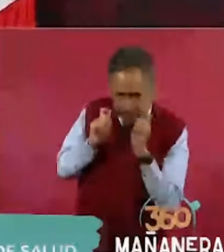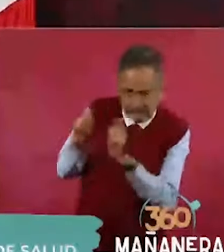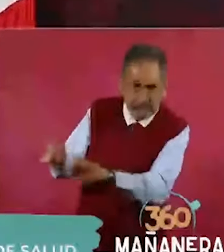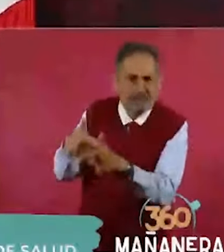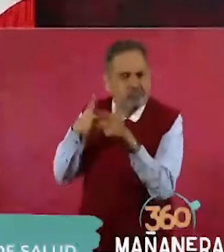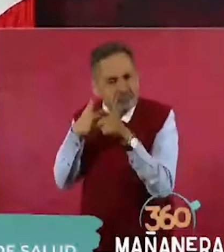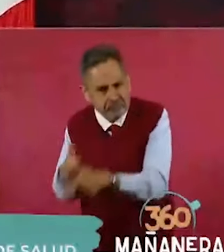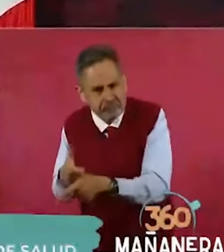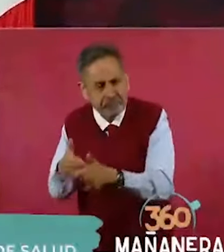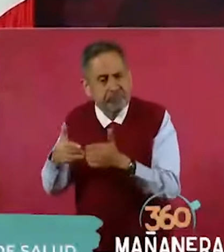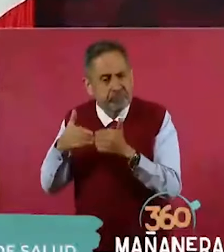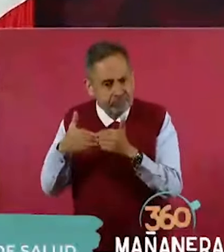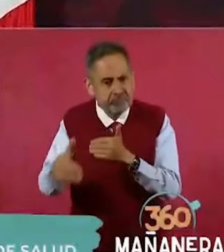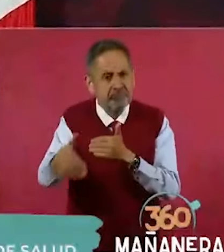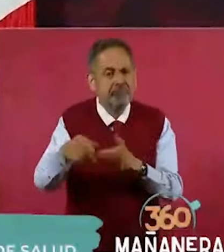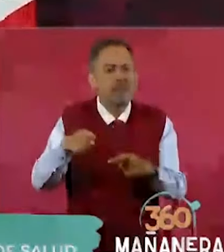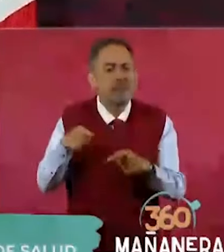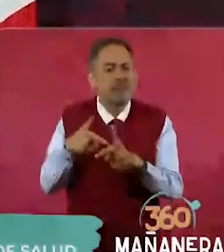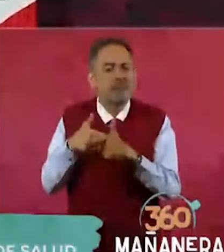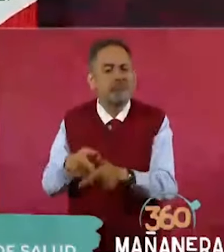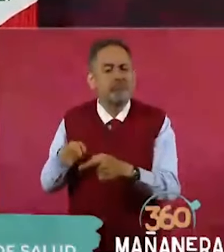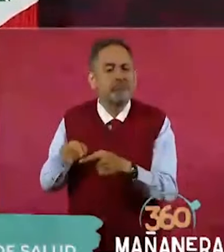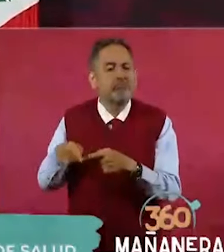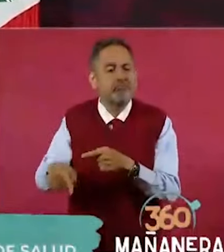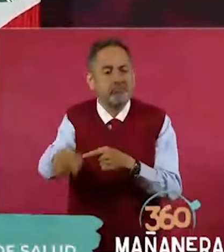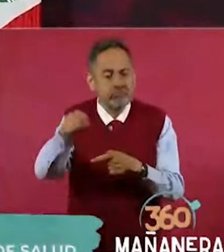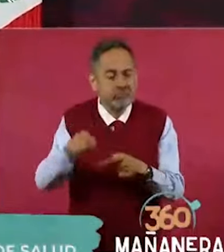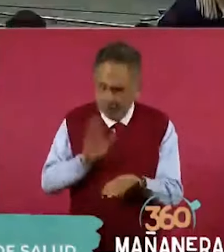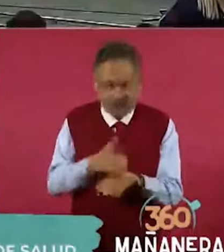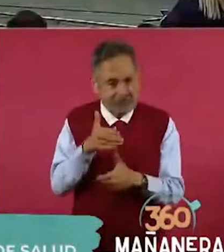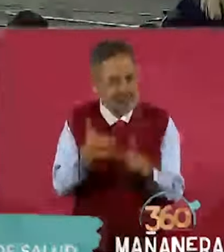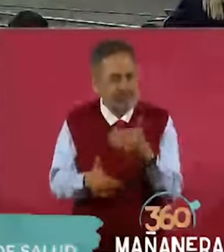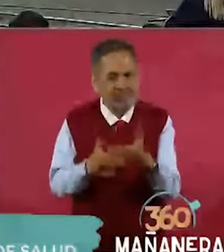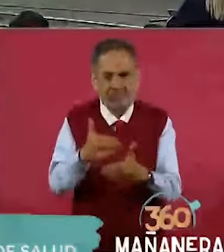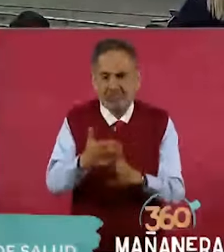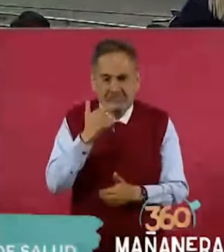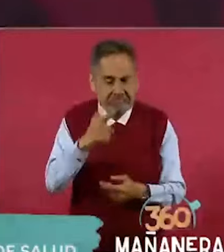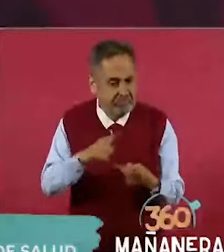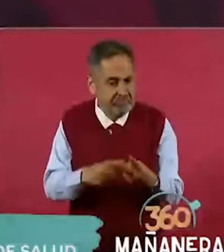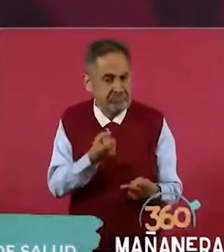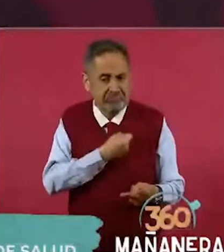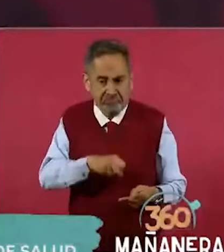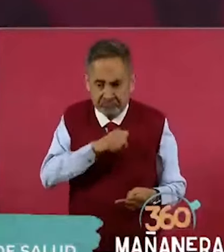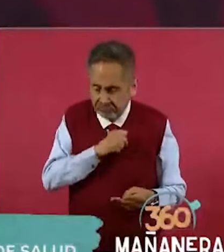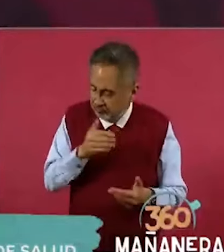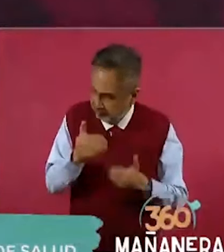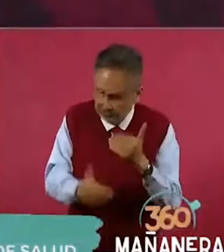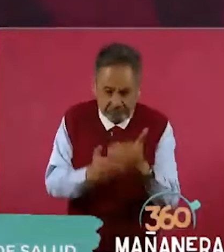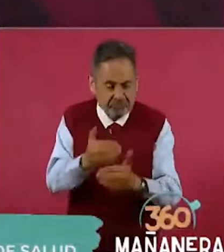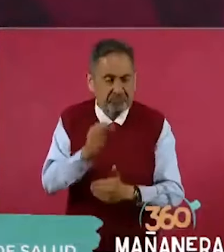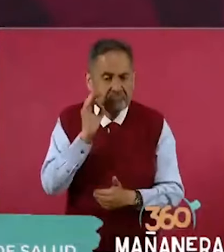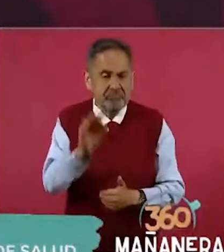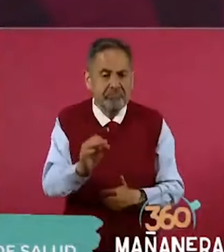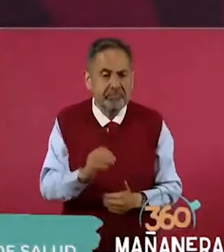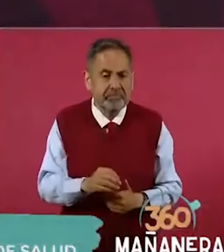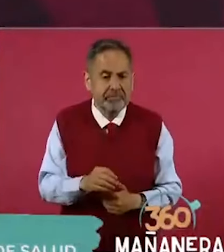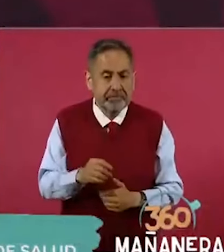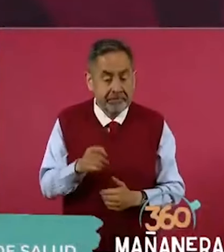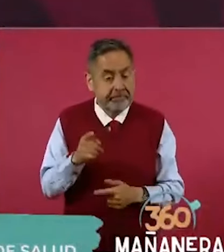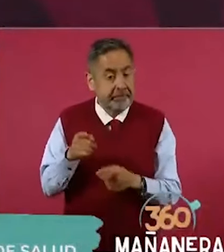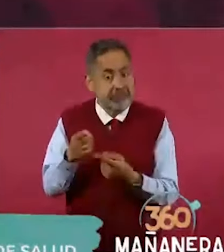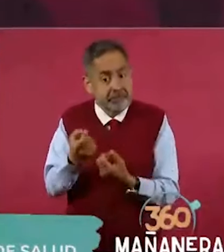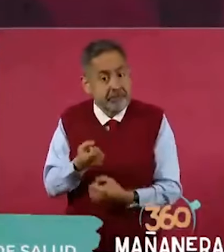para que él siga manejando este programa en salud, que era